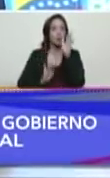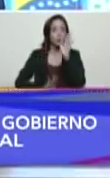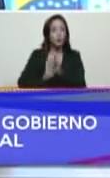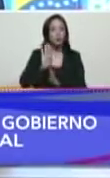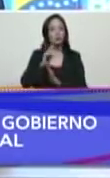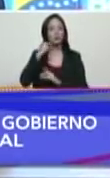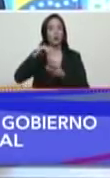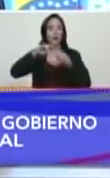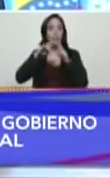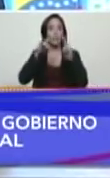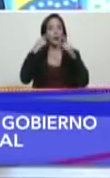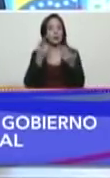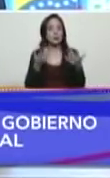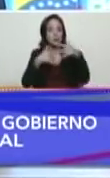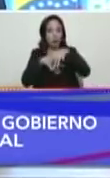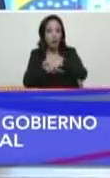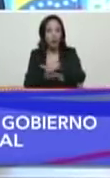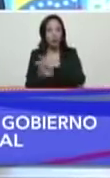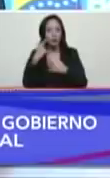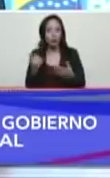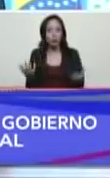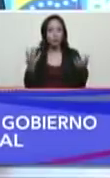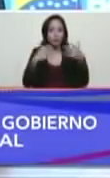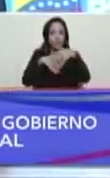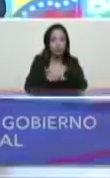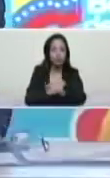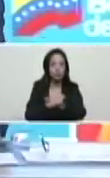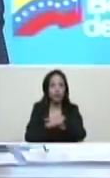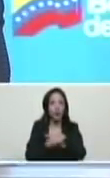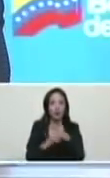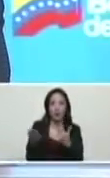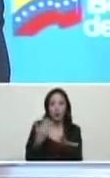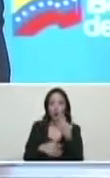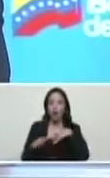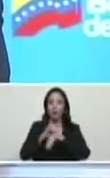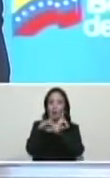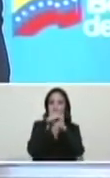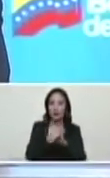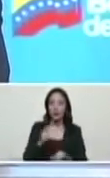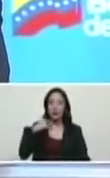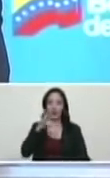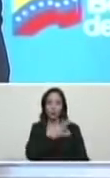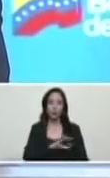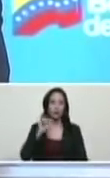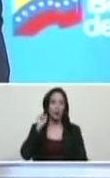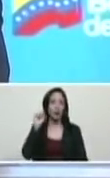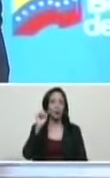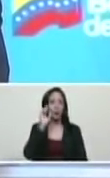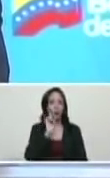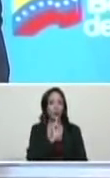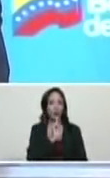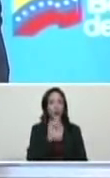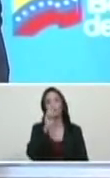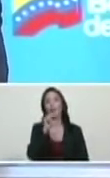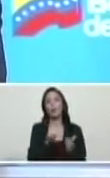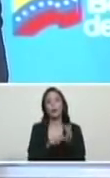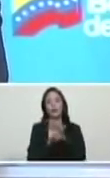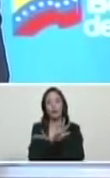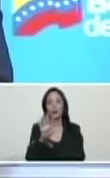de paz, de integración nacional, de felicidad social, de socialismo bolivariano.